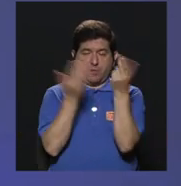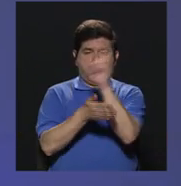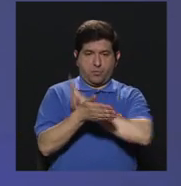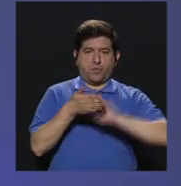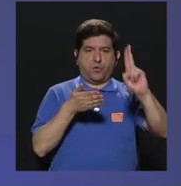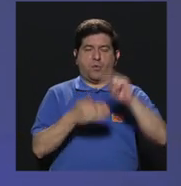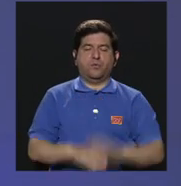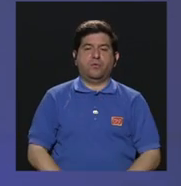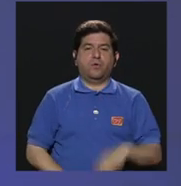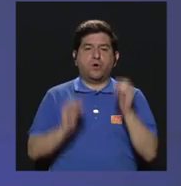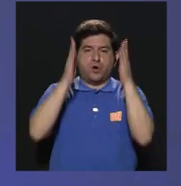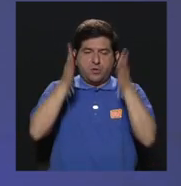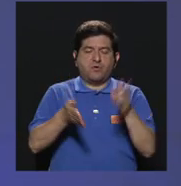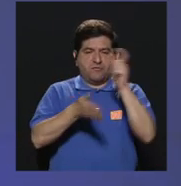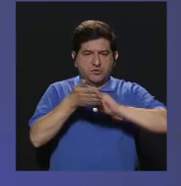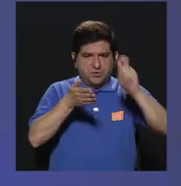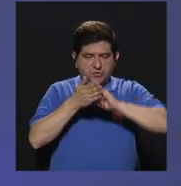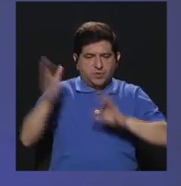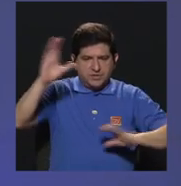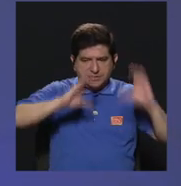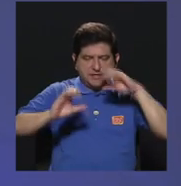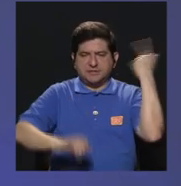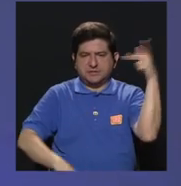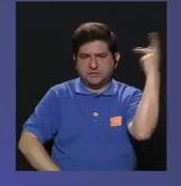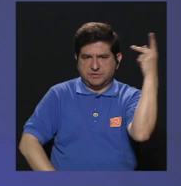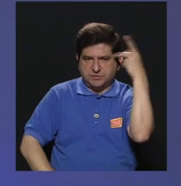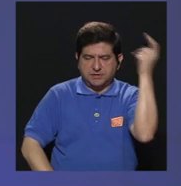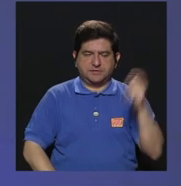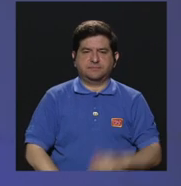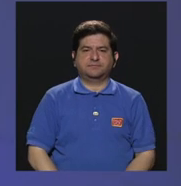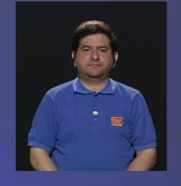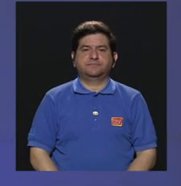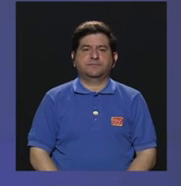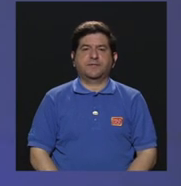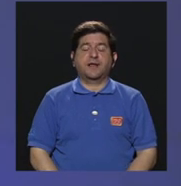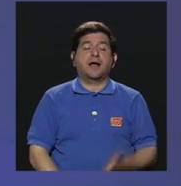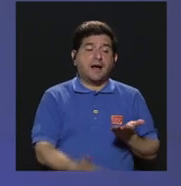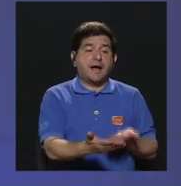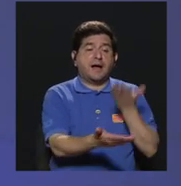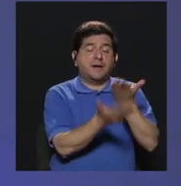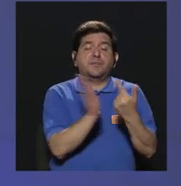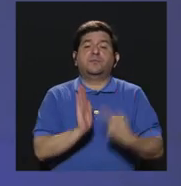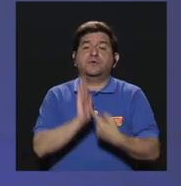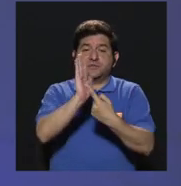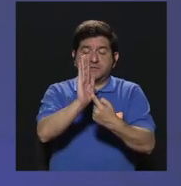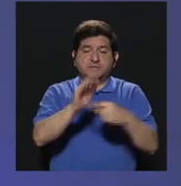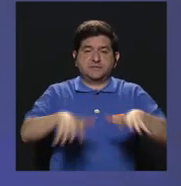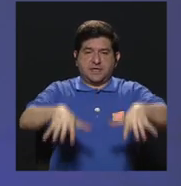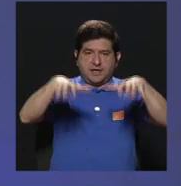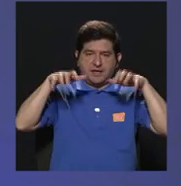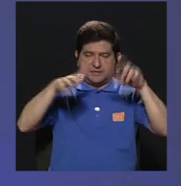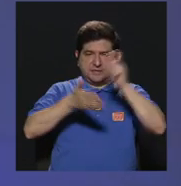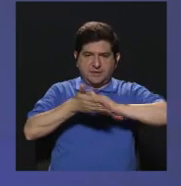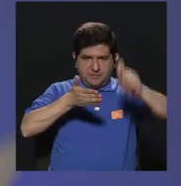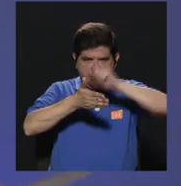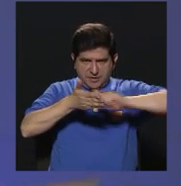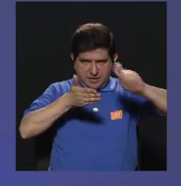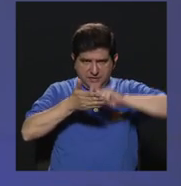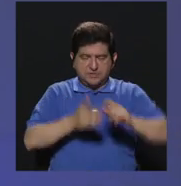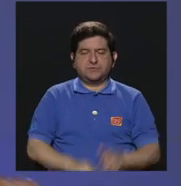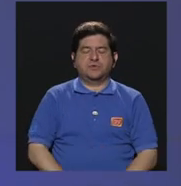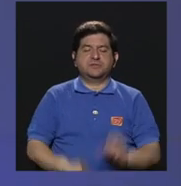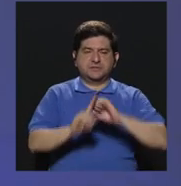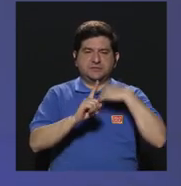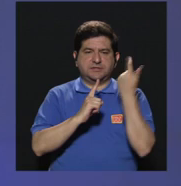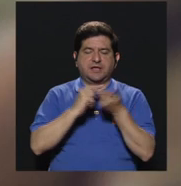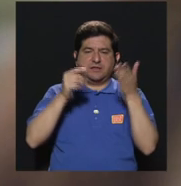Universitario y un profesor de la Escuela de Ciencias Políticas, con base en la propuesta presentada por la Asamblea de la Escuela de